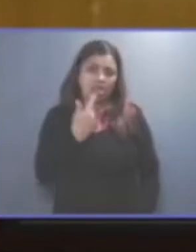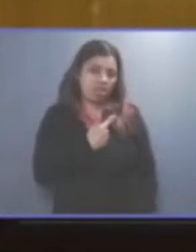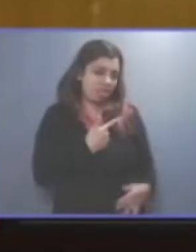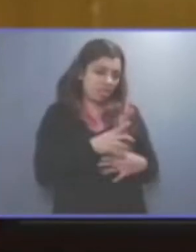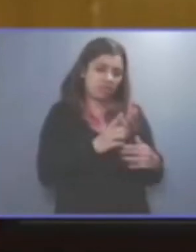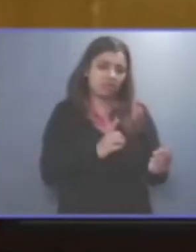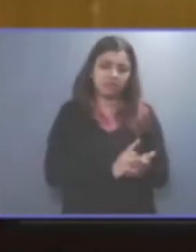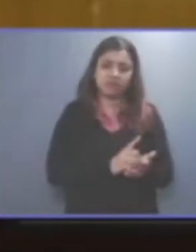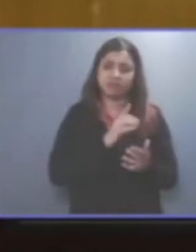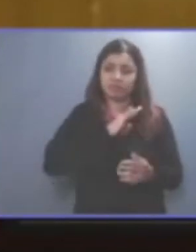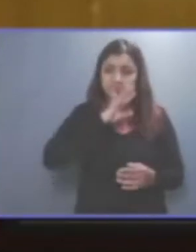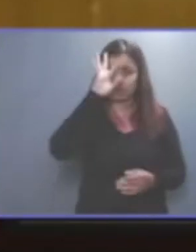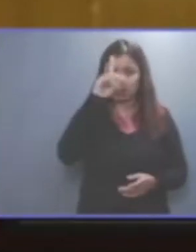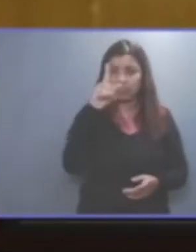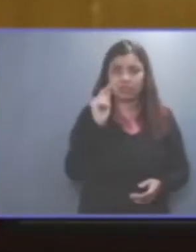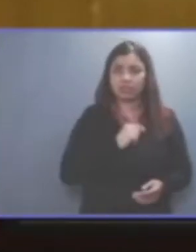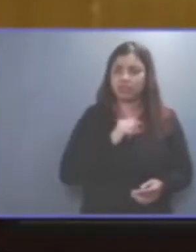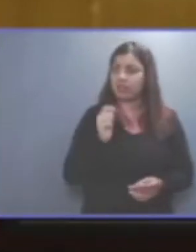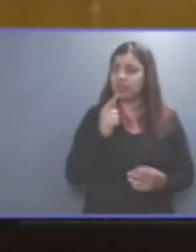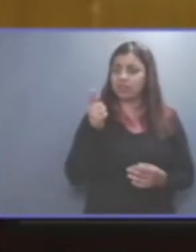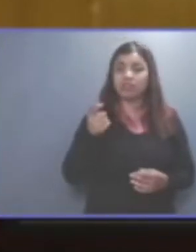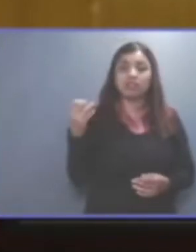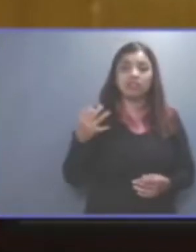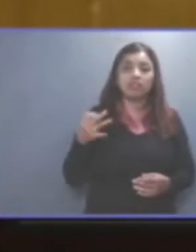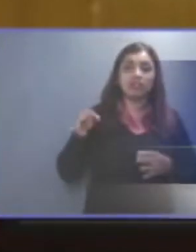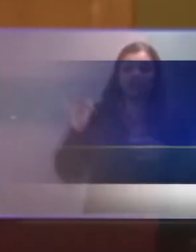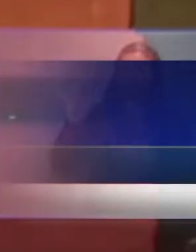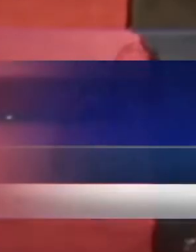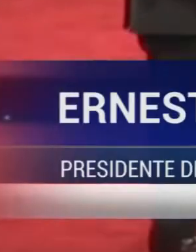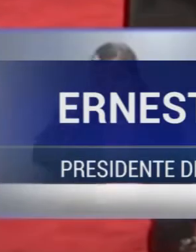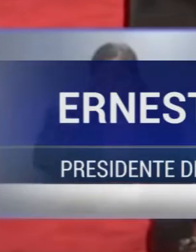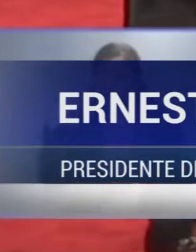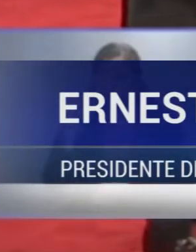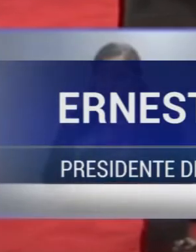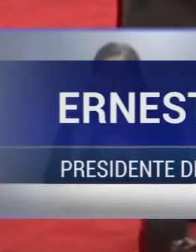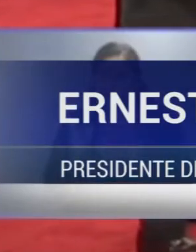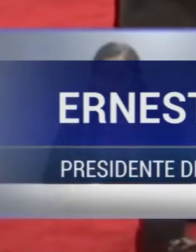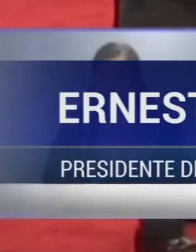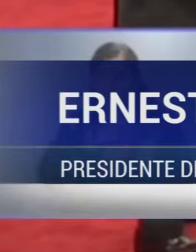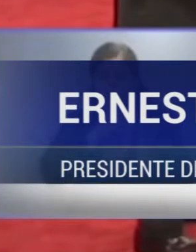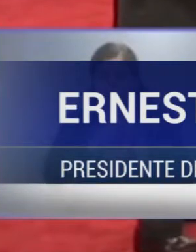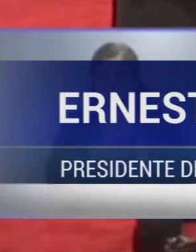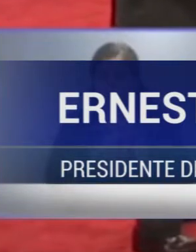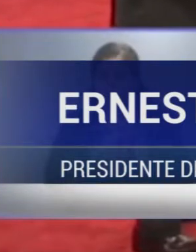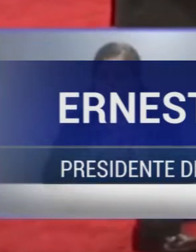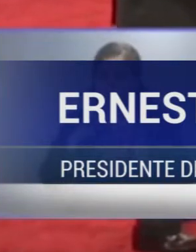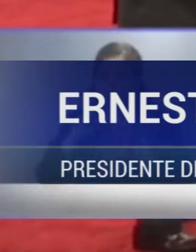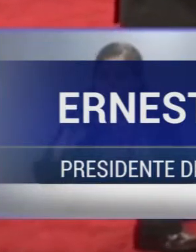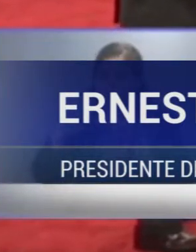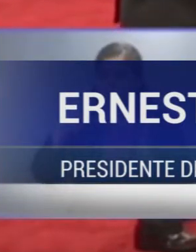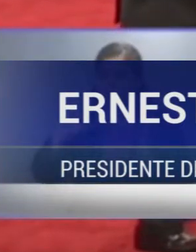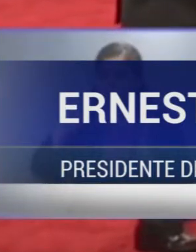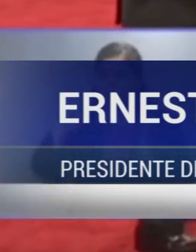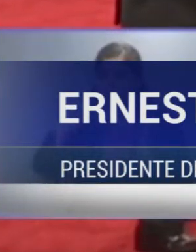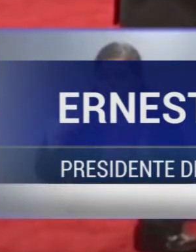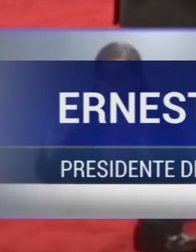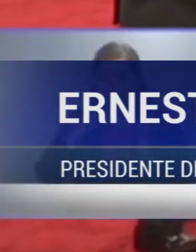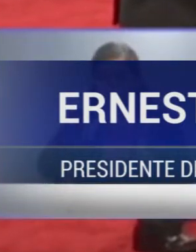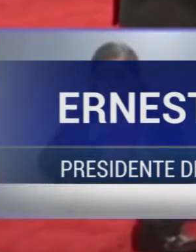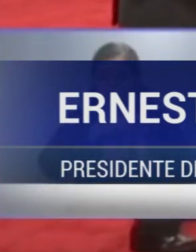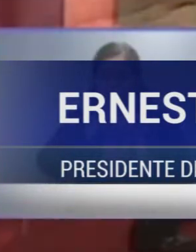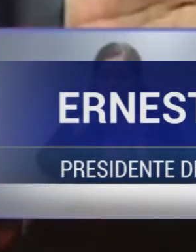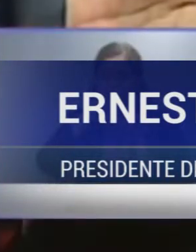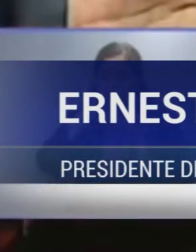Legislativa, sino que fue a partir de un requerimiento fiscal de ley. Neftalí Castillo Rosales, Cristian